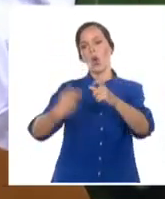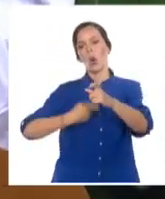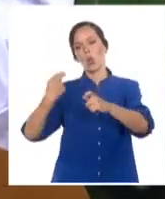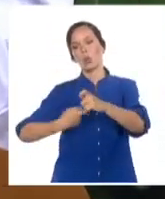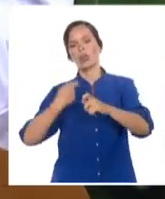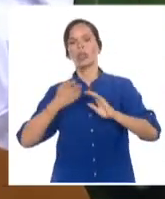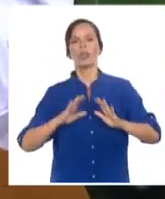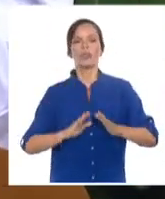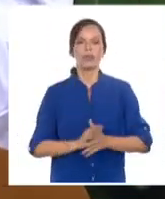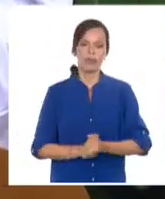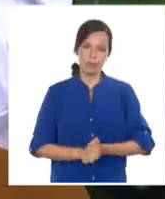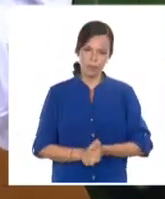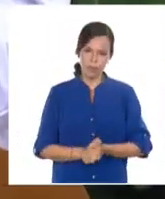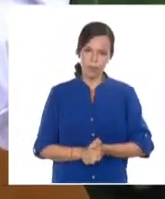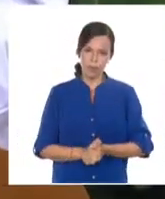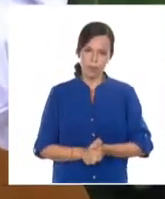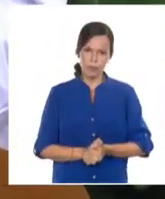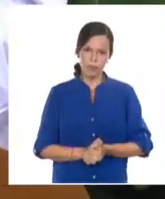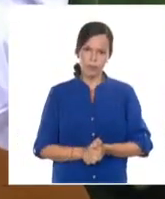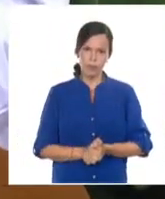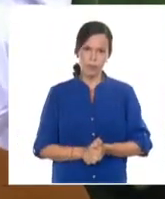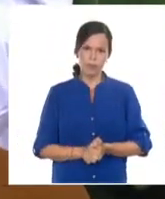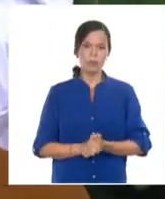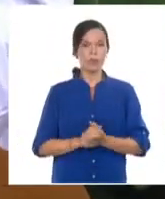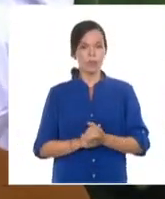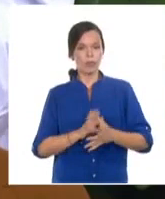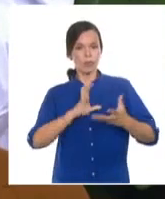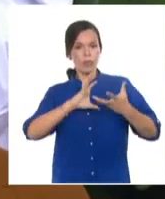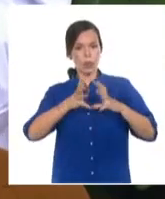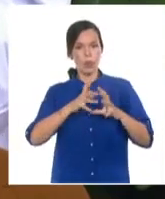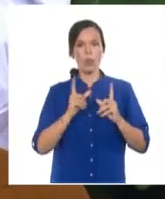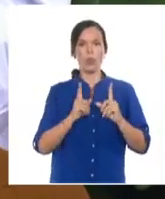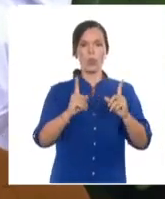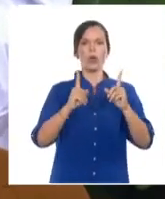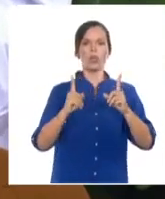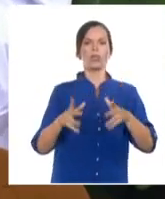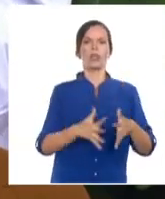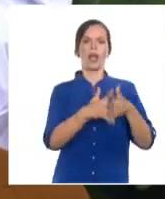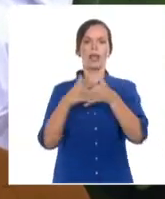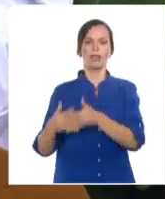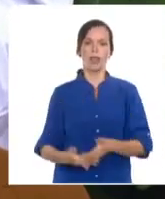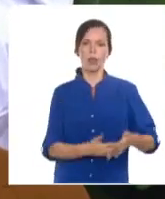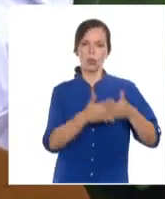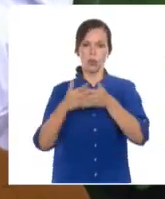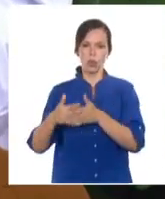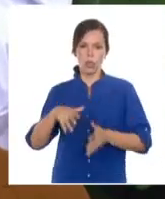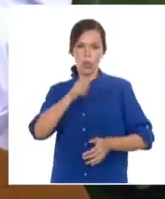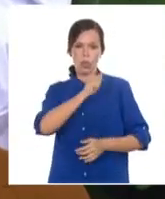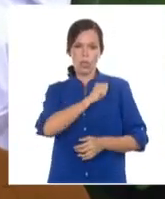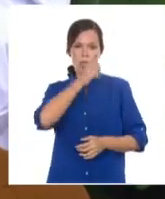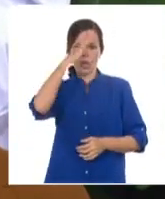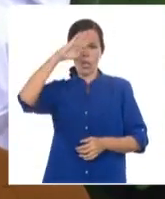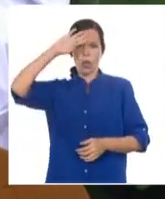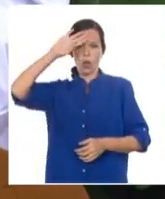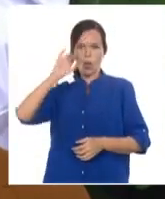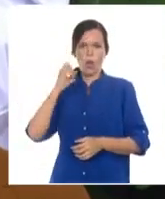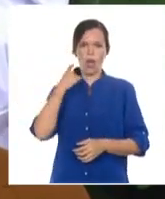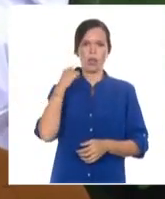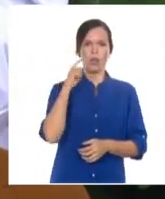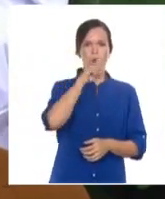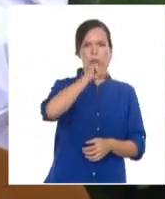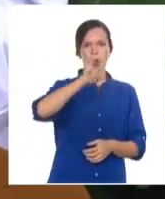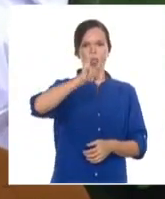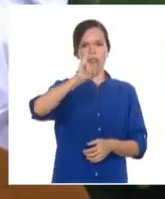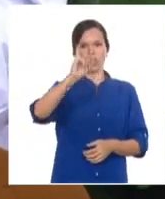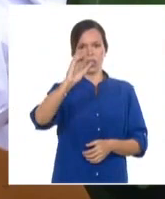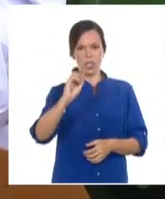ca el el diseño de la política norteamericana para Cuba delineado desde 1960 en el memorando